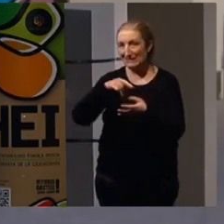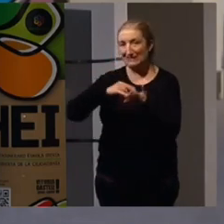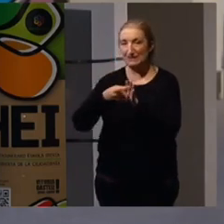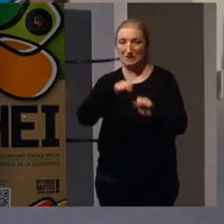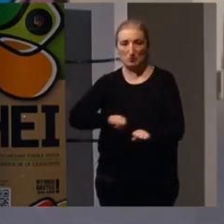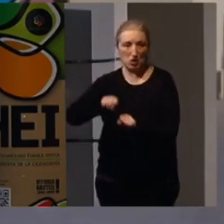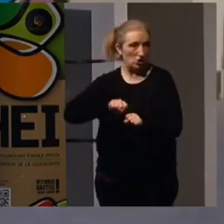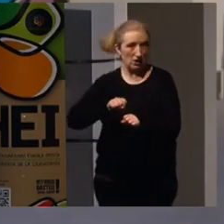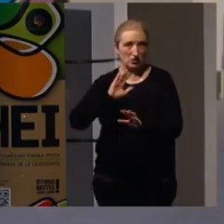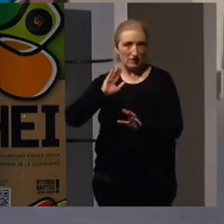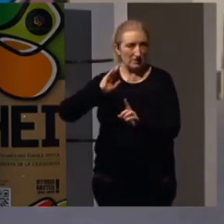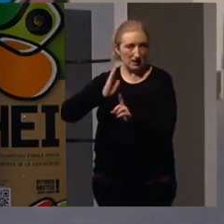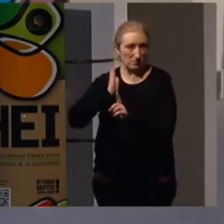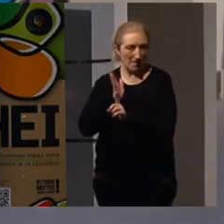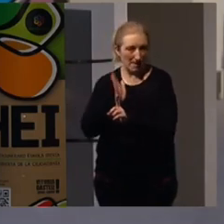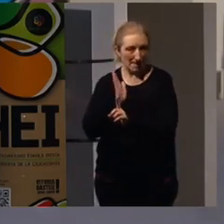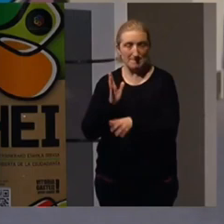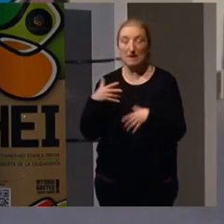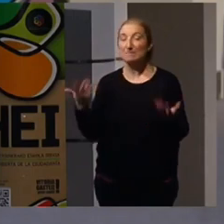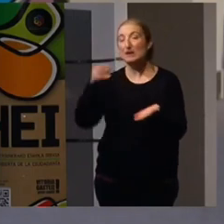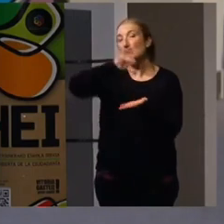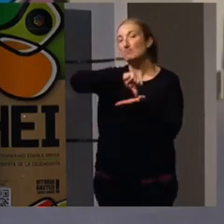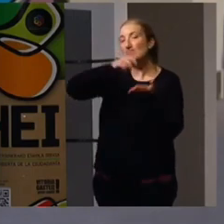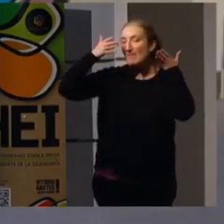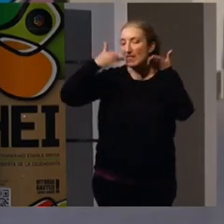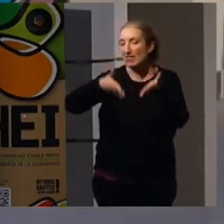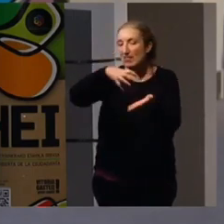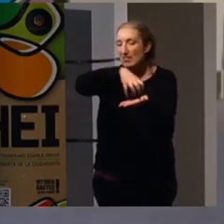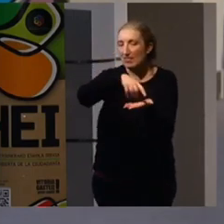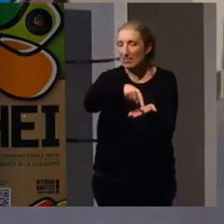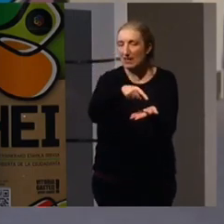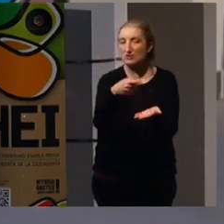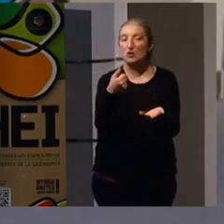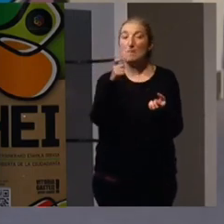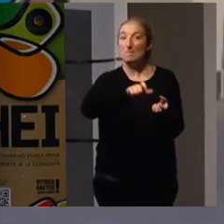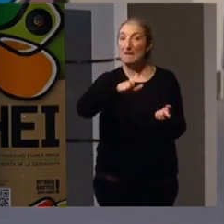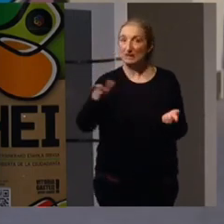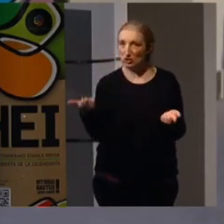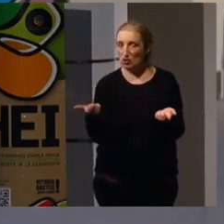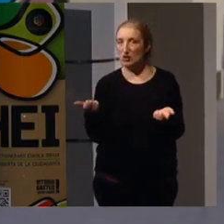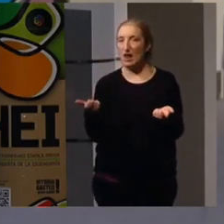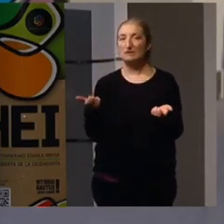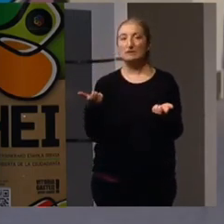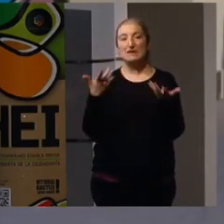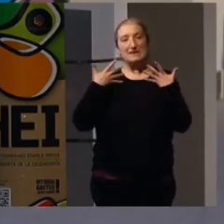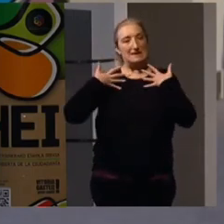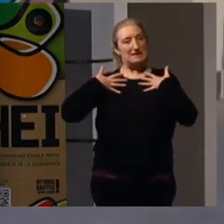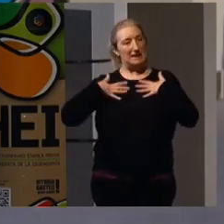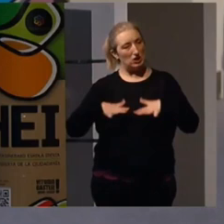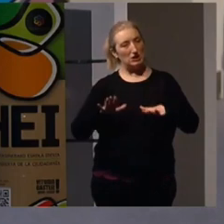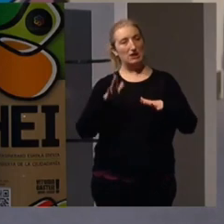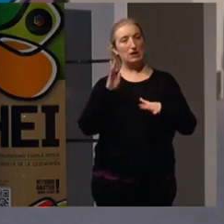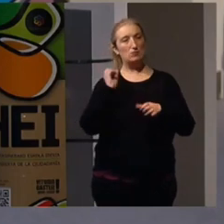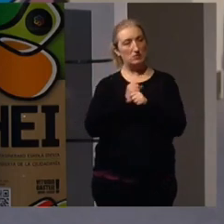cual, en fin. Pero lo que es el centro en sí, esta cosa de que las personas interioricen una